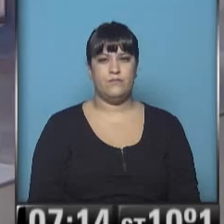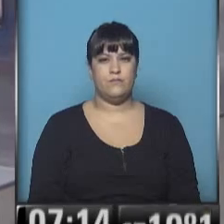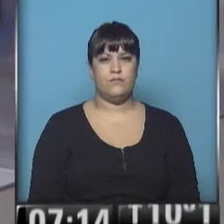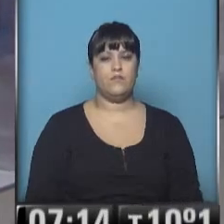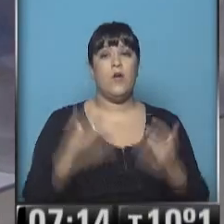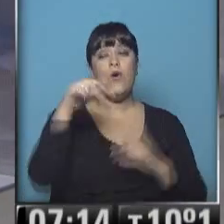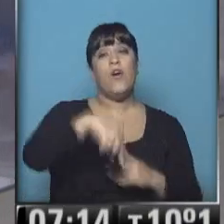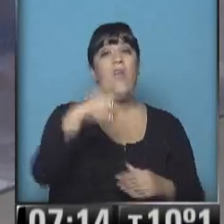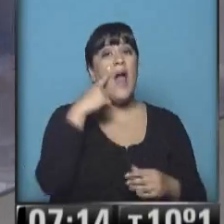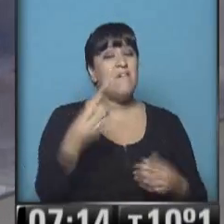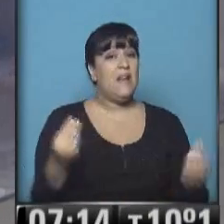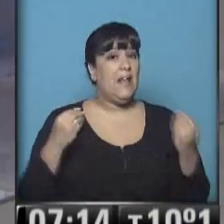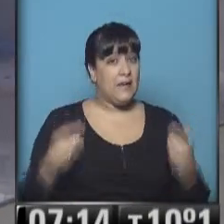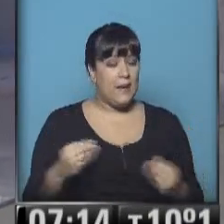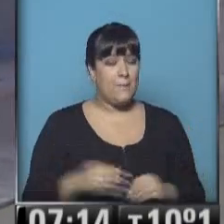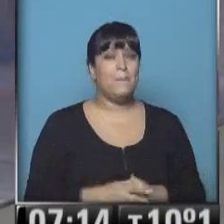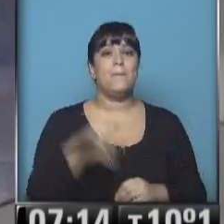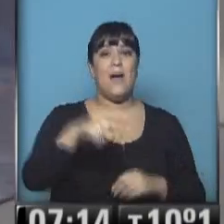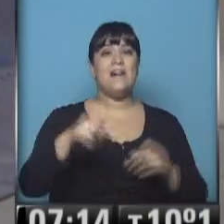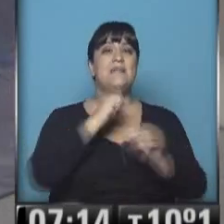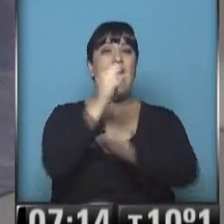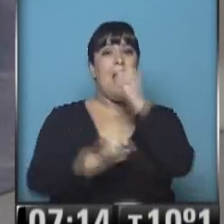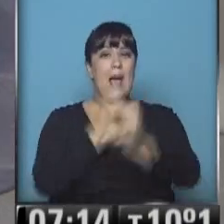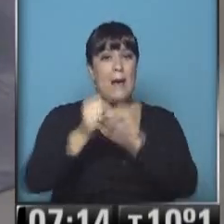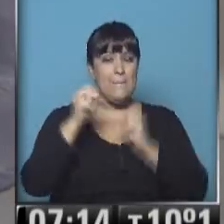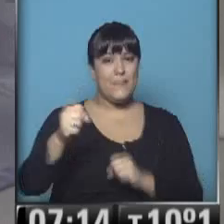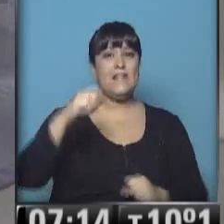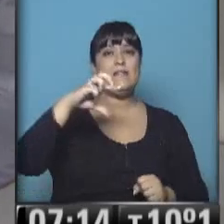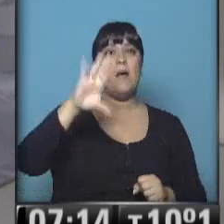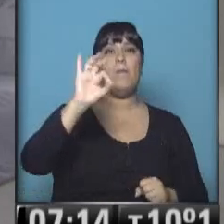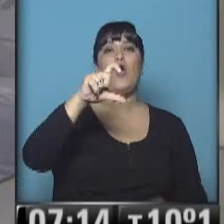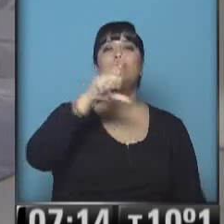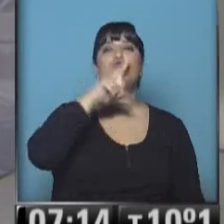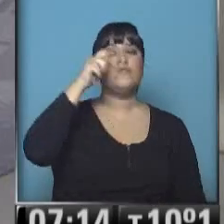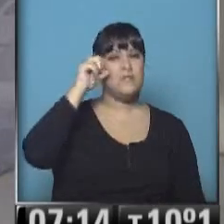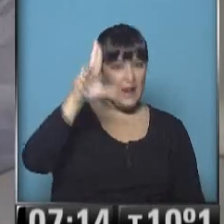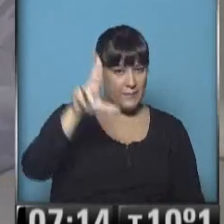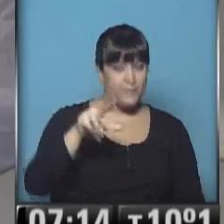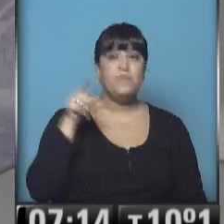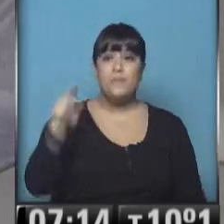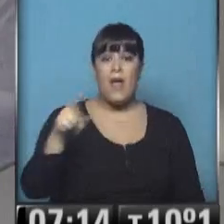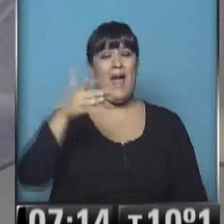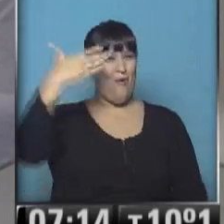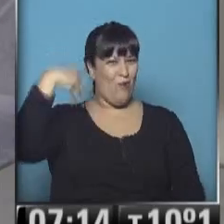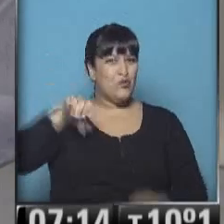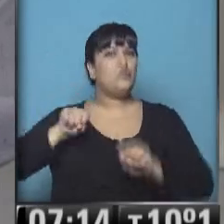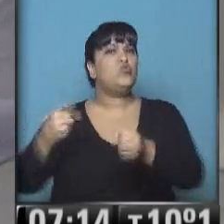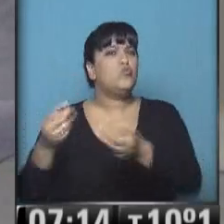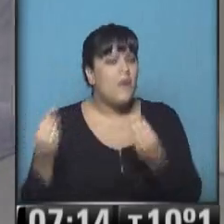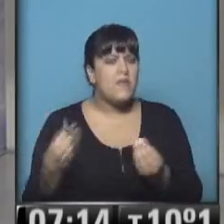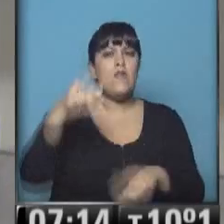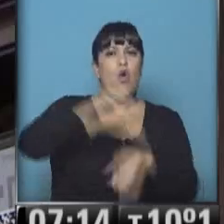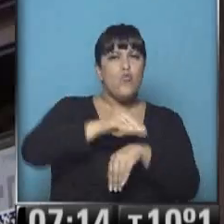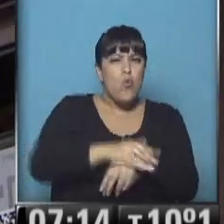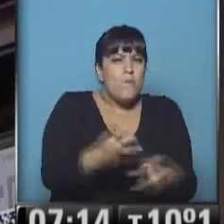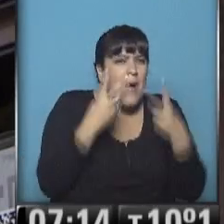Bueno, vamos a ver qué pasa con la empresa multinacional Procter & Gamble. Recuerdan que fue suspendida por una investigación en